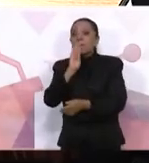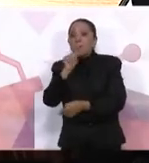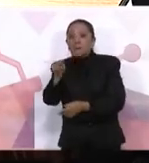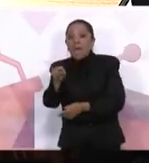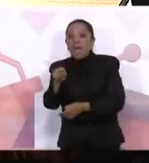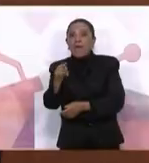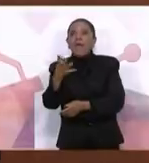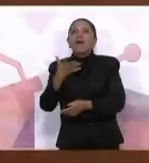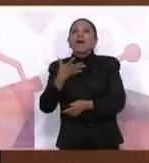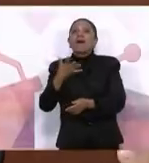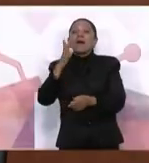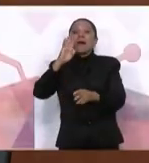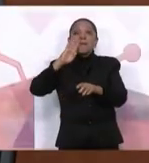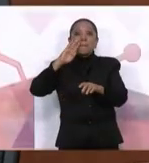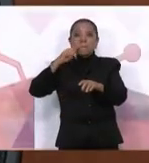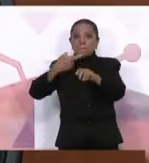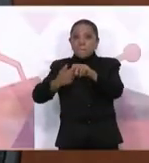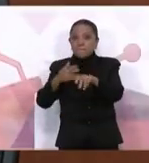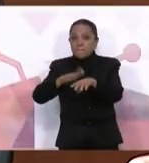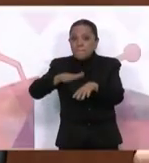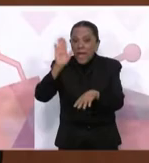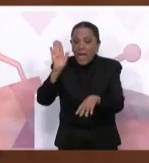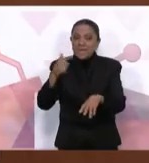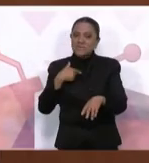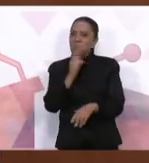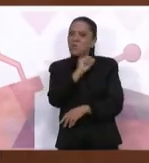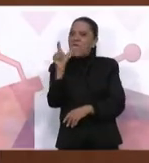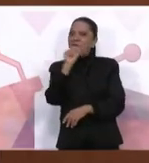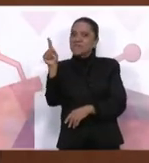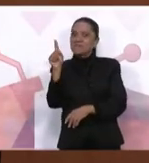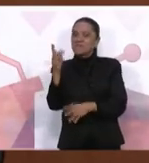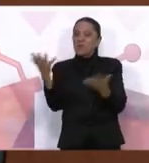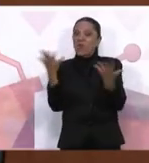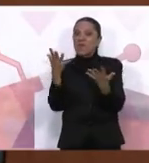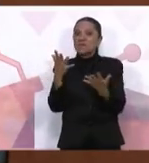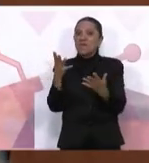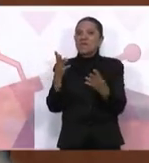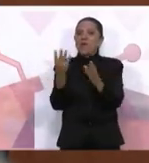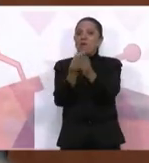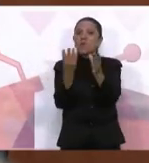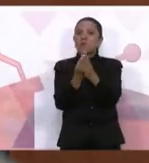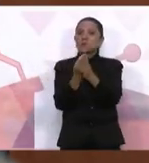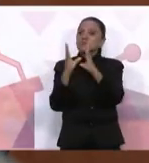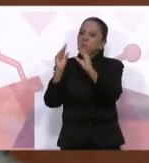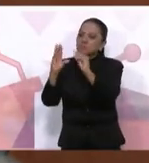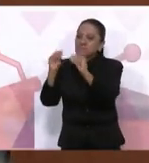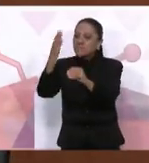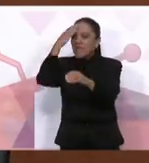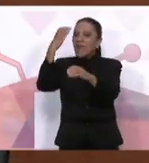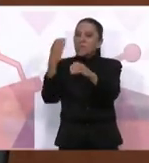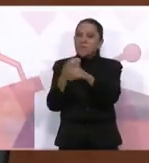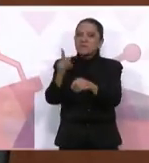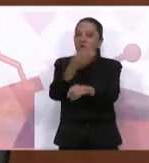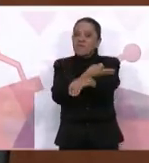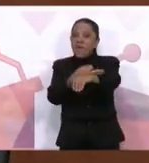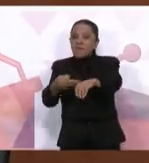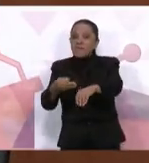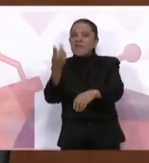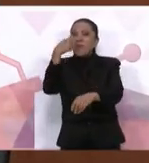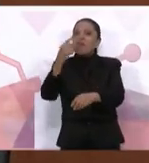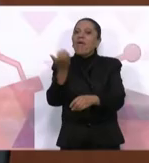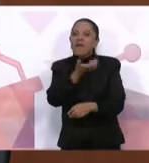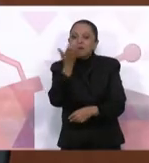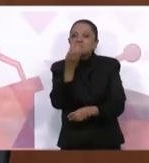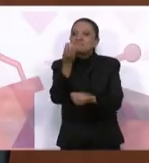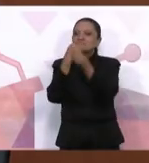también mucho éxito generar cursos de capacitación con las familias para hábitos alimentarios lo he hecho y lo seguiré haciendo es la